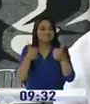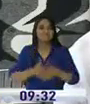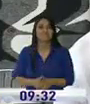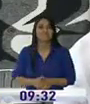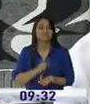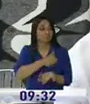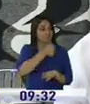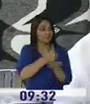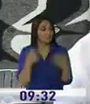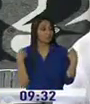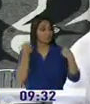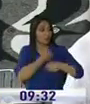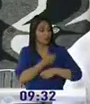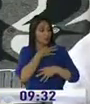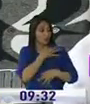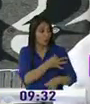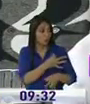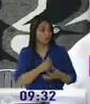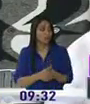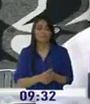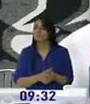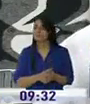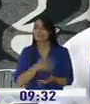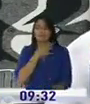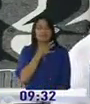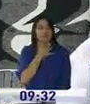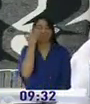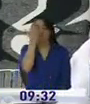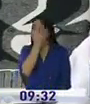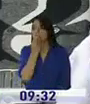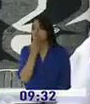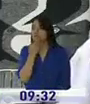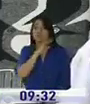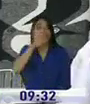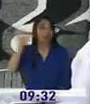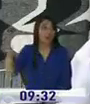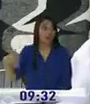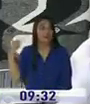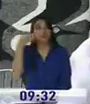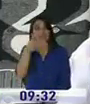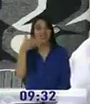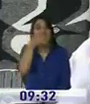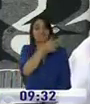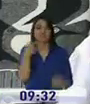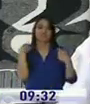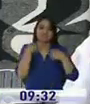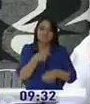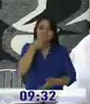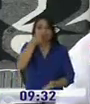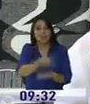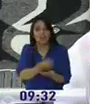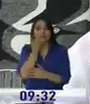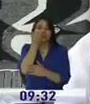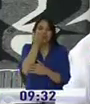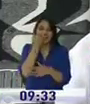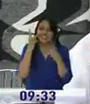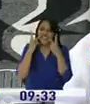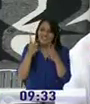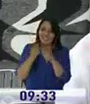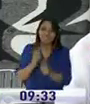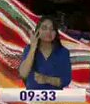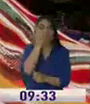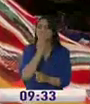de los Ponchos es una maravilla. Súper hermoso, súper. Todos vienen por los ponchos, por las indígenas, todo. Es